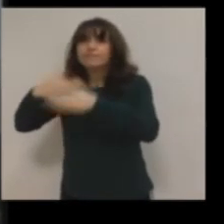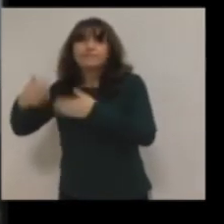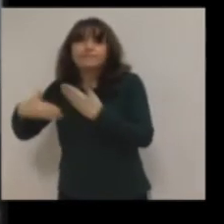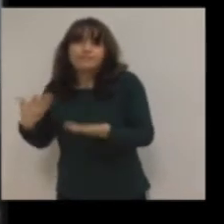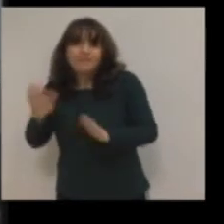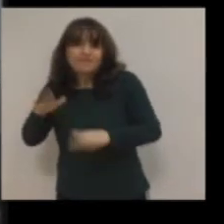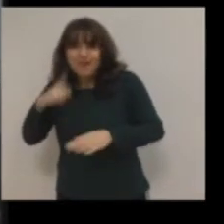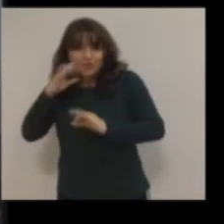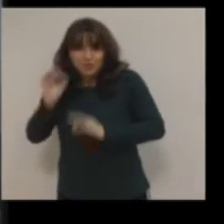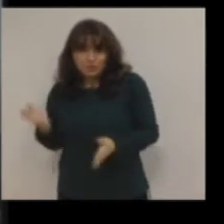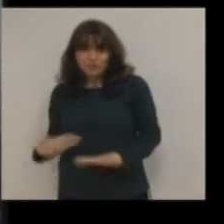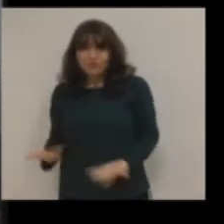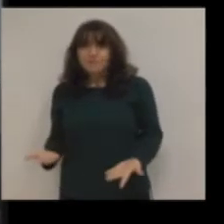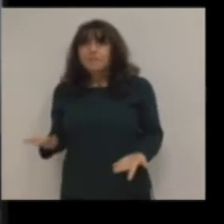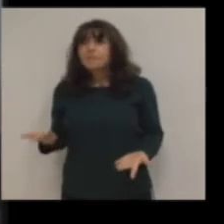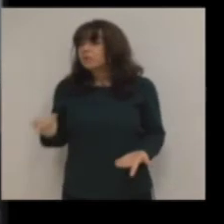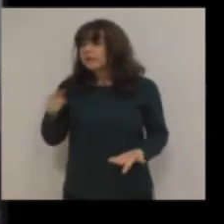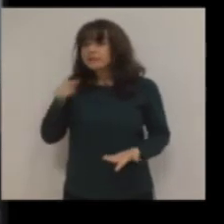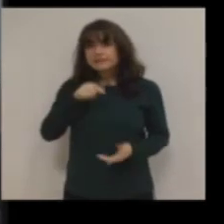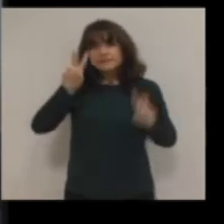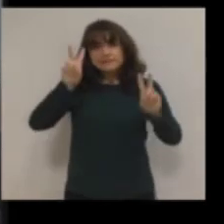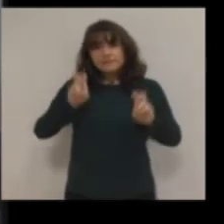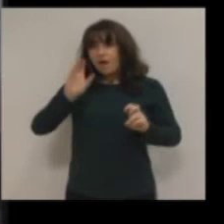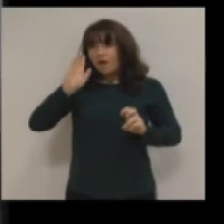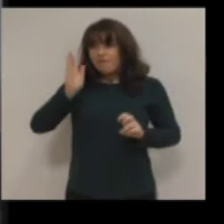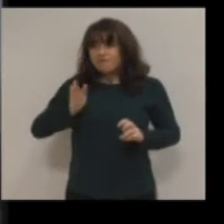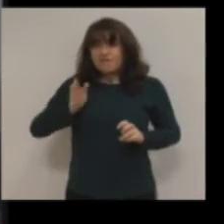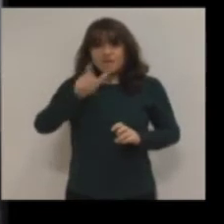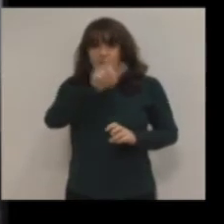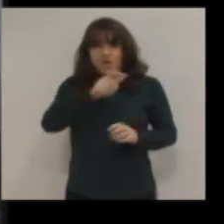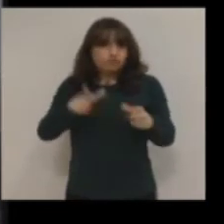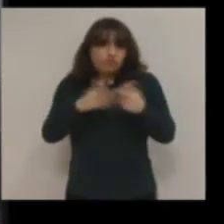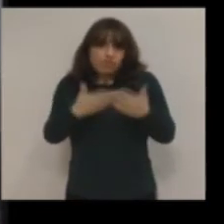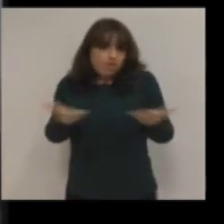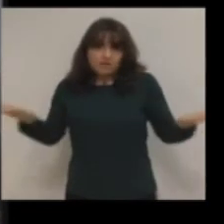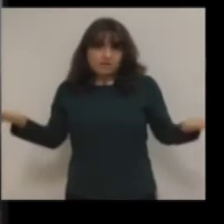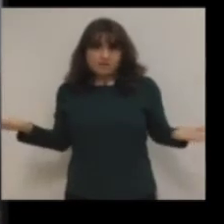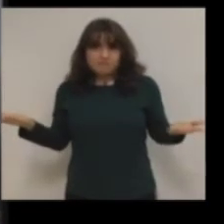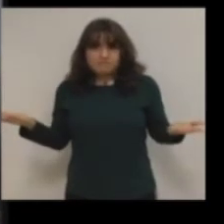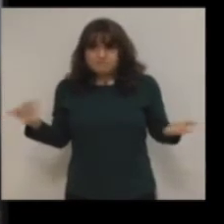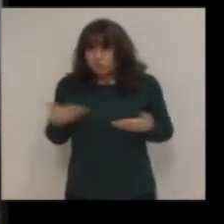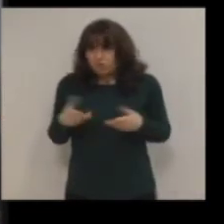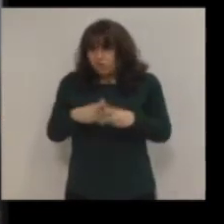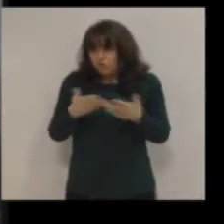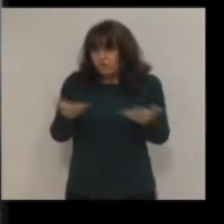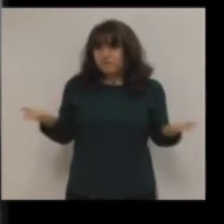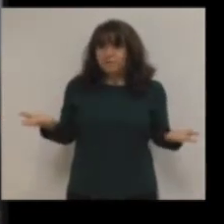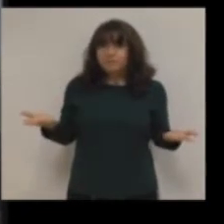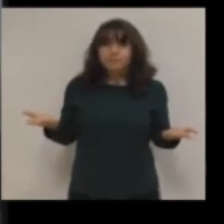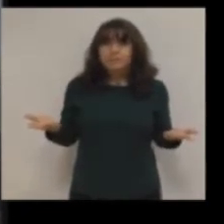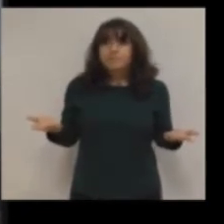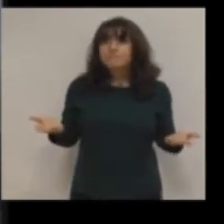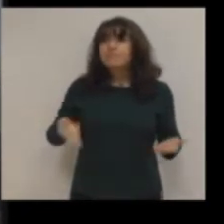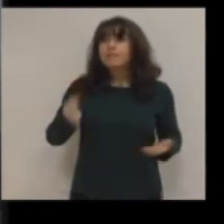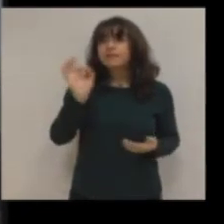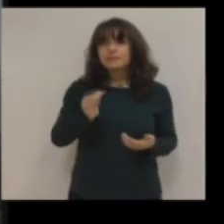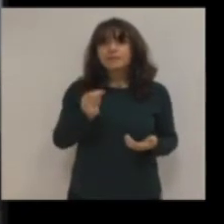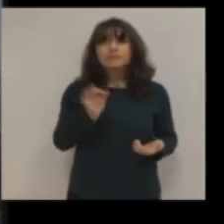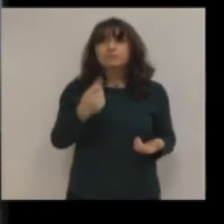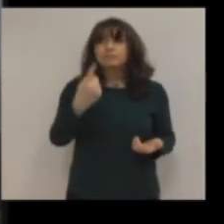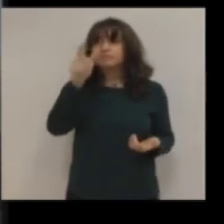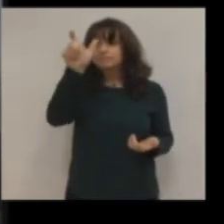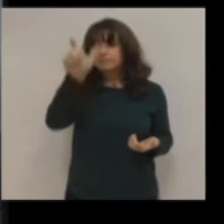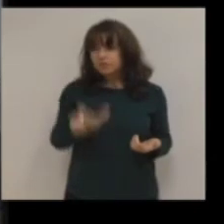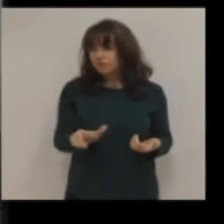ese proceso judicial. Pero esto es algo que afecta a todo el ciudadano en general, en la sociedad que estamos viviendo. Lo que es cierto es que aquel que esté en una